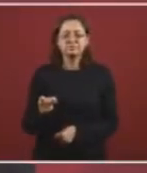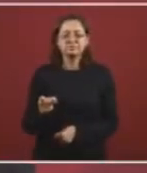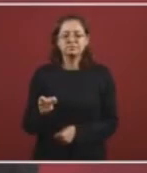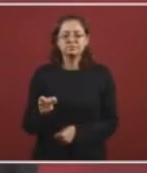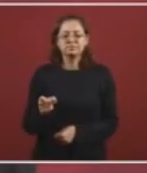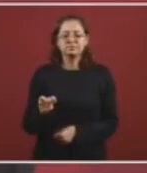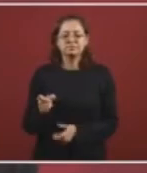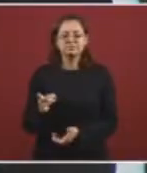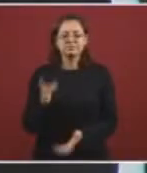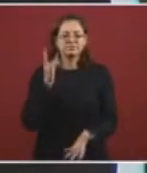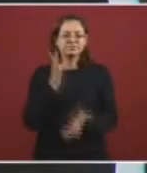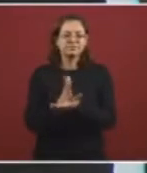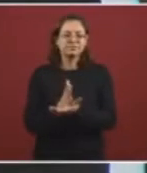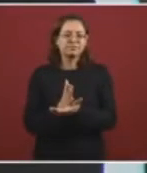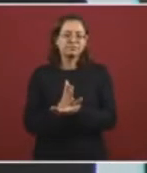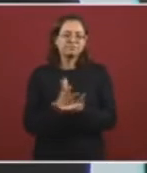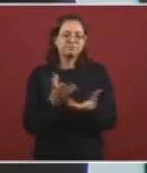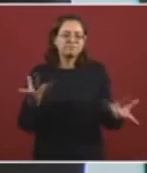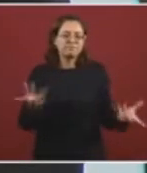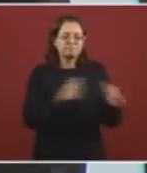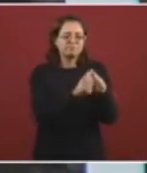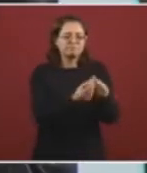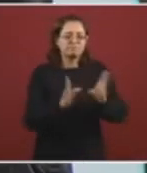en los militares